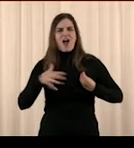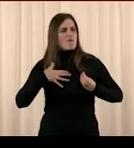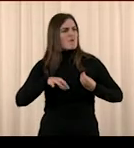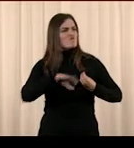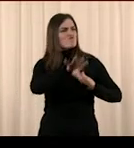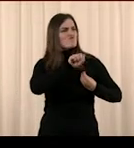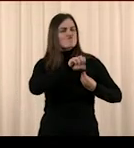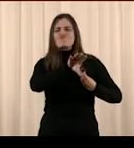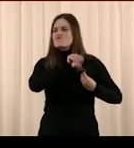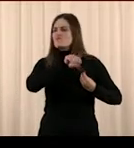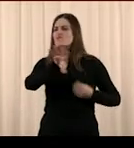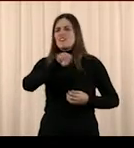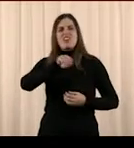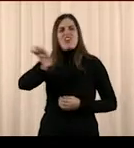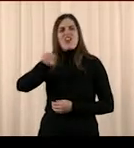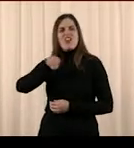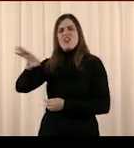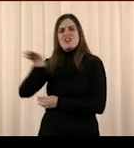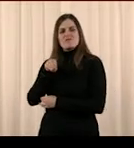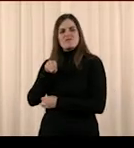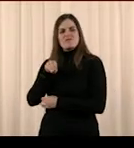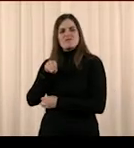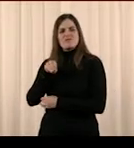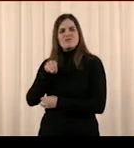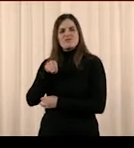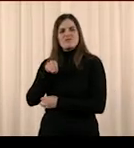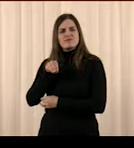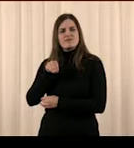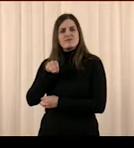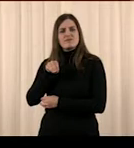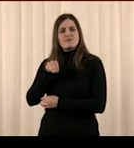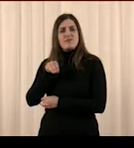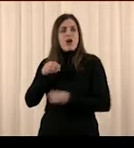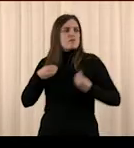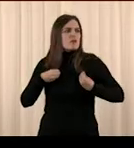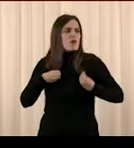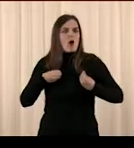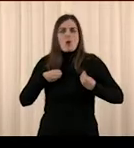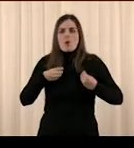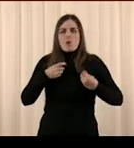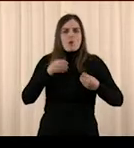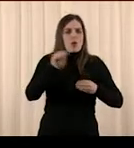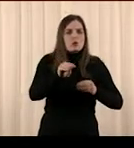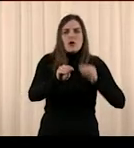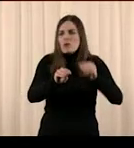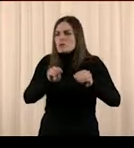No vivir cada día. No vivir cada día solo con preguntas y sin